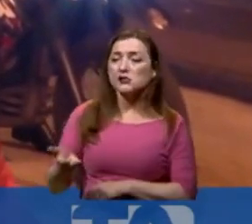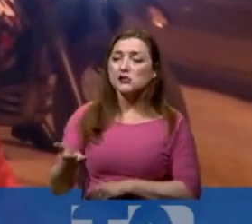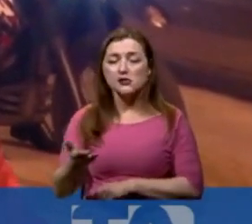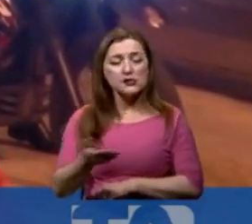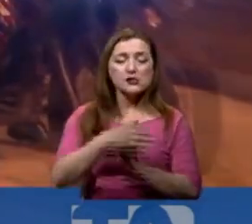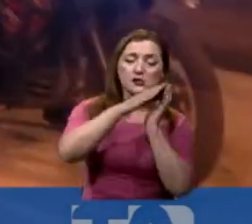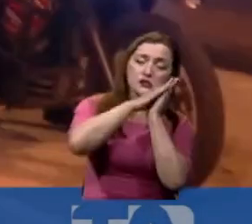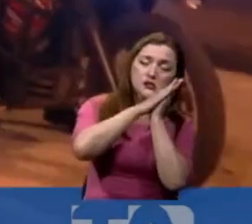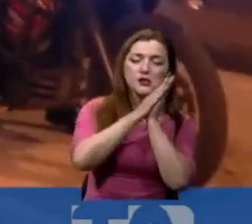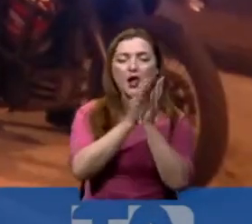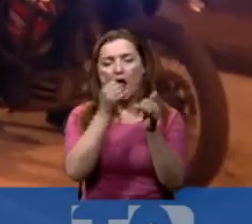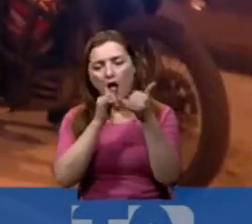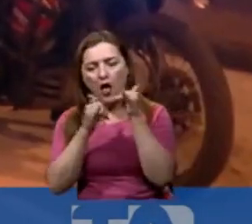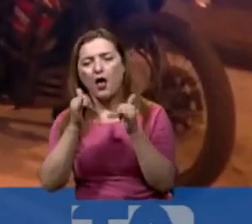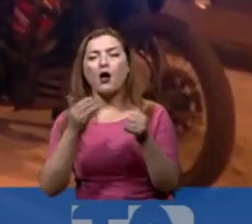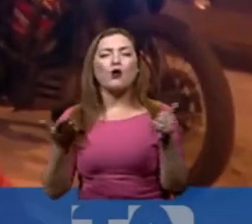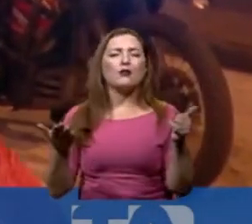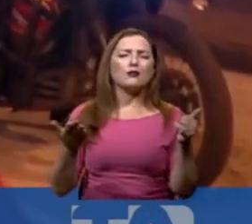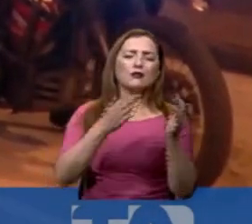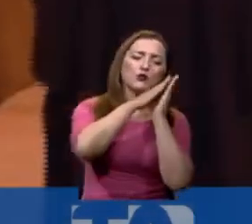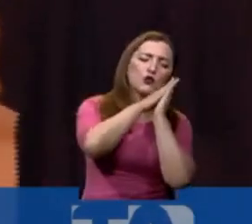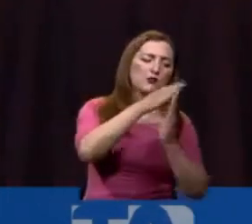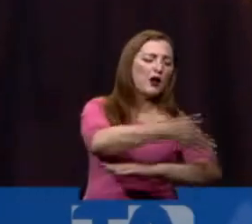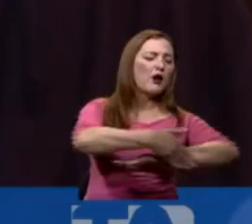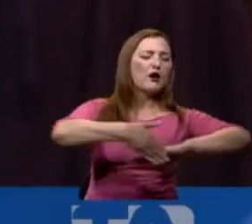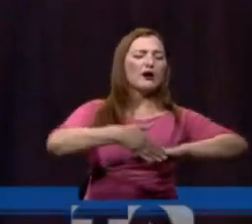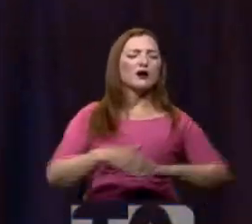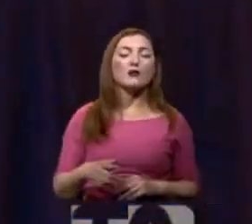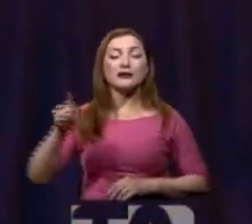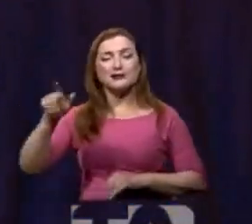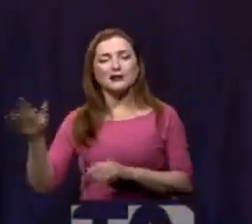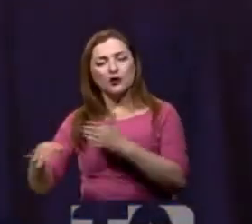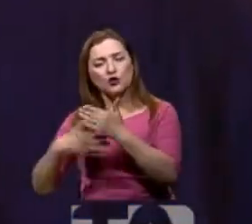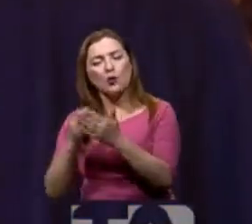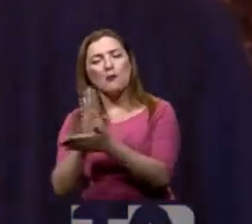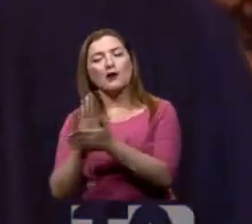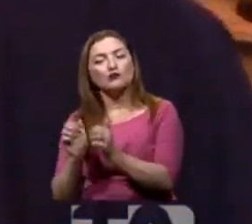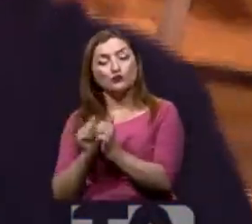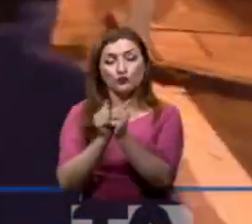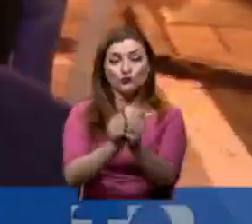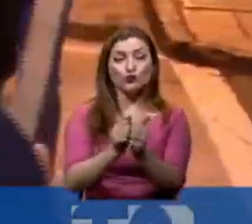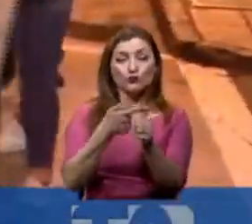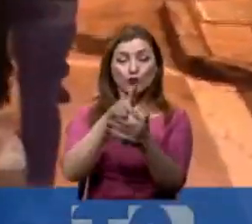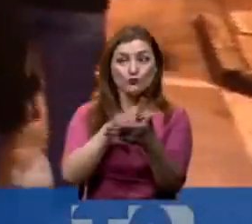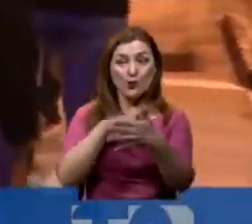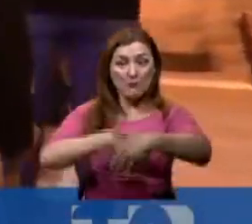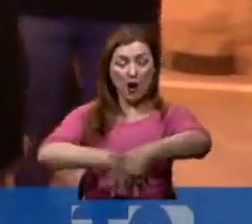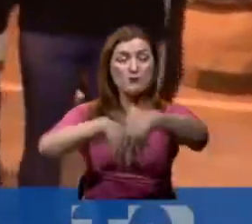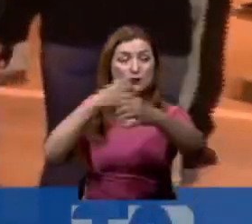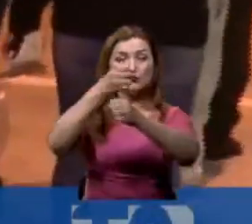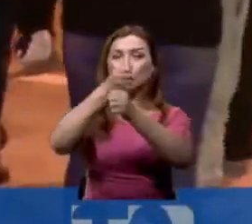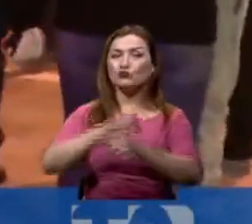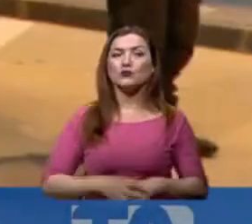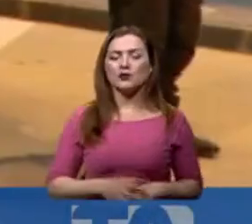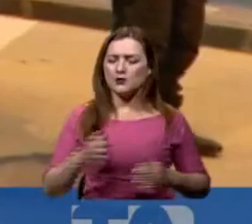deseable, los libadores, que es el momento de empezar a unirnos. Esta no es la primera vez que los moradores marchan por la seguridad. Según dicen,